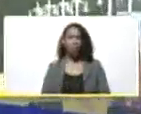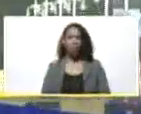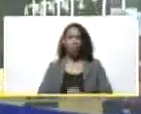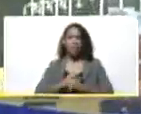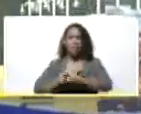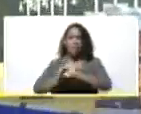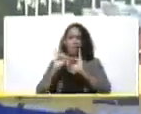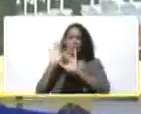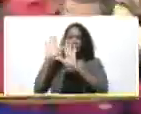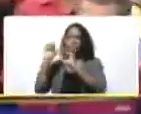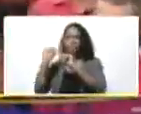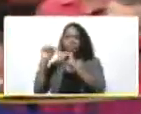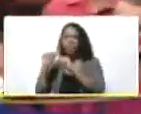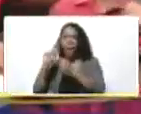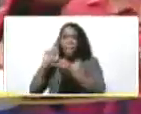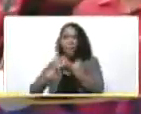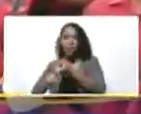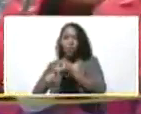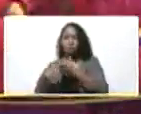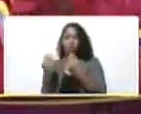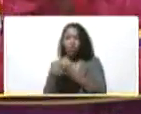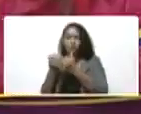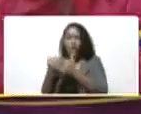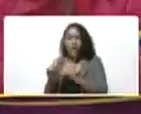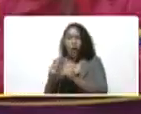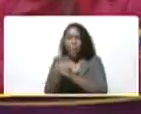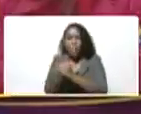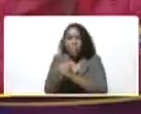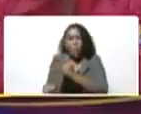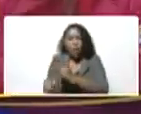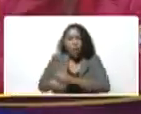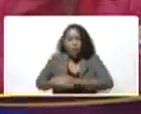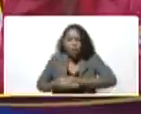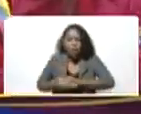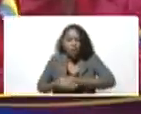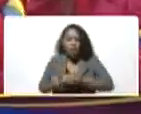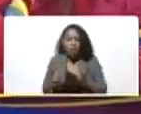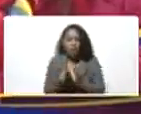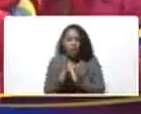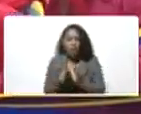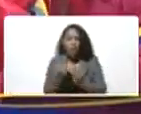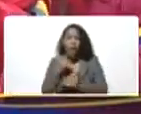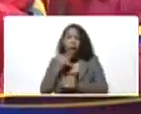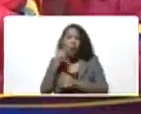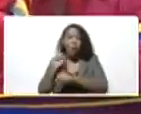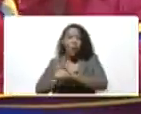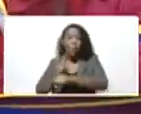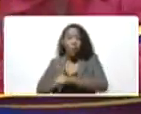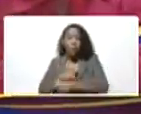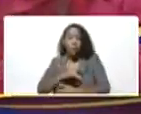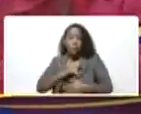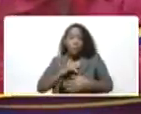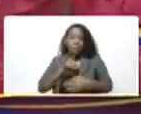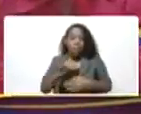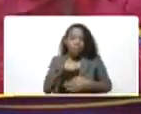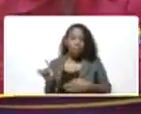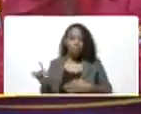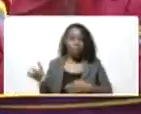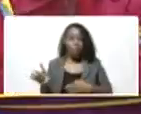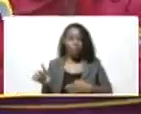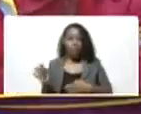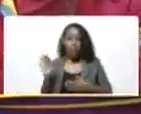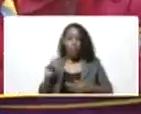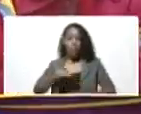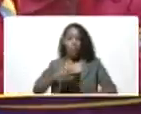despedía de su esposa con su hijo de recién nacido. Y en algún momento el dolor del hijo le